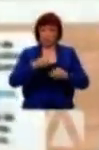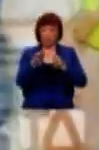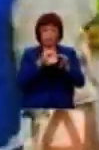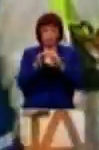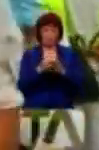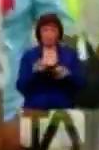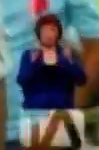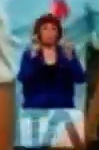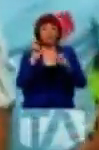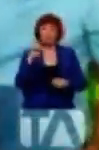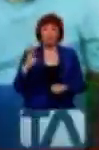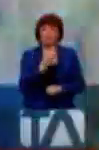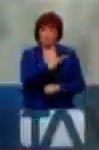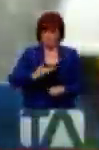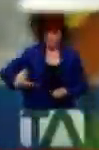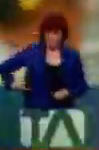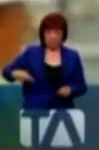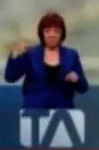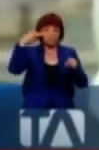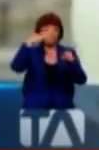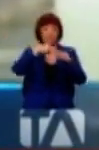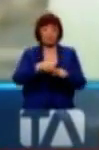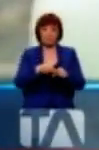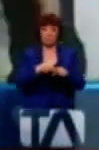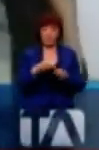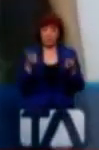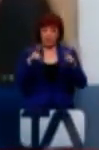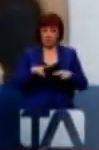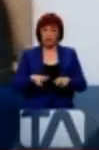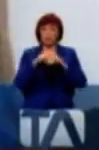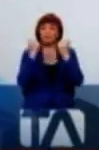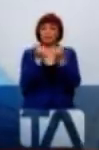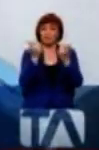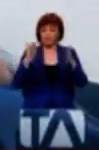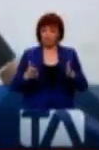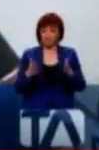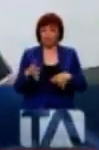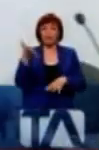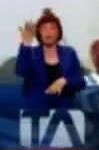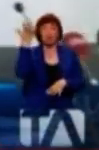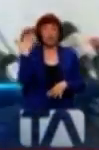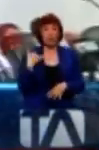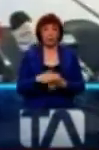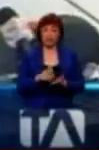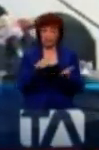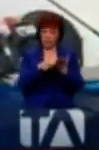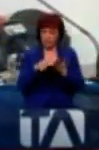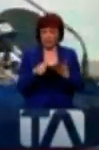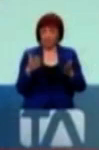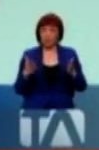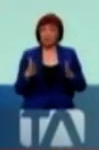se menciona al vicepresidente de la República, Jorge Glass, y al actual asambleísta y en aquel entonces ministro de Energía, Esteban